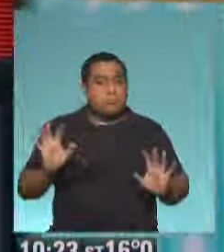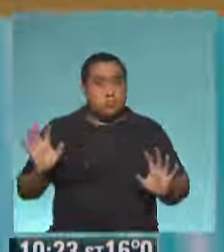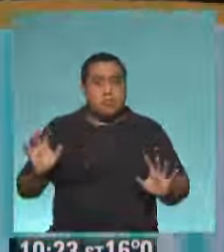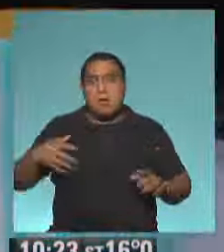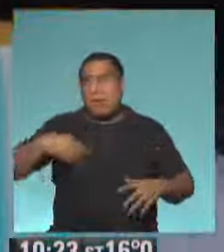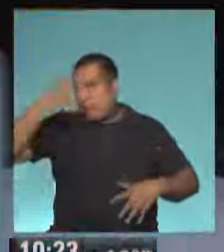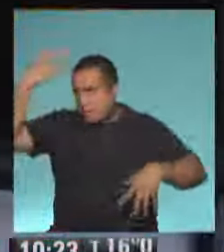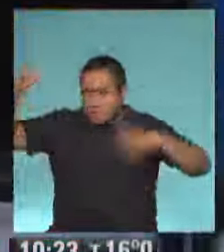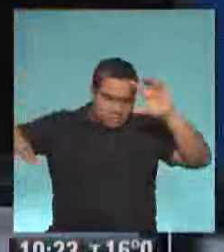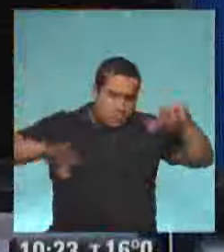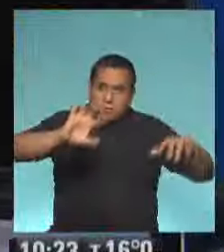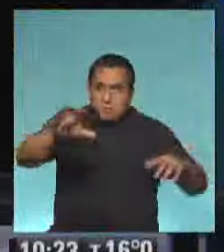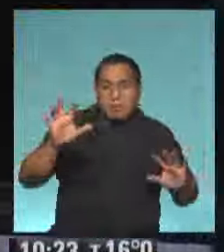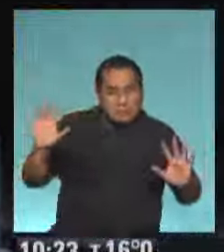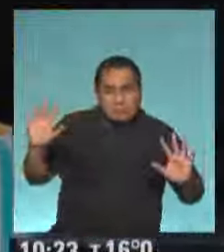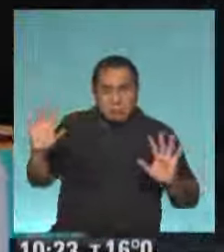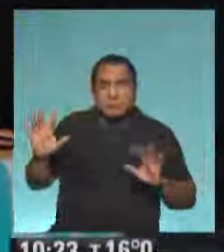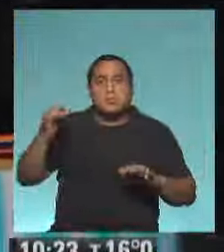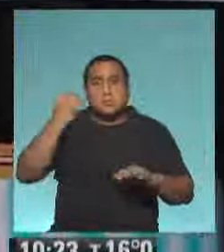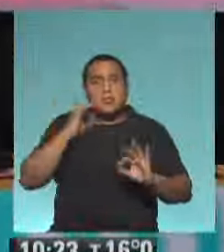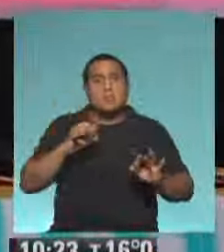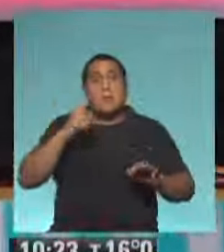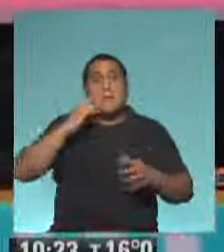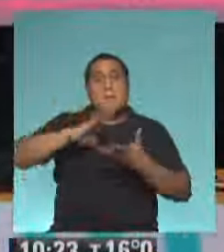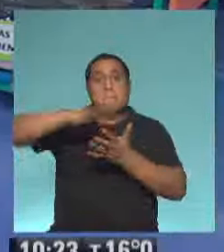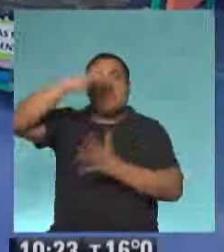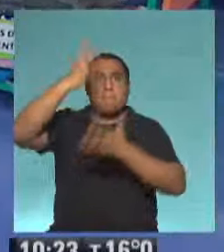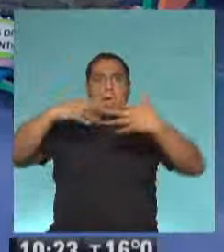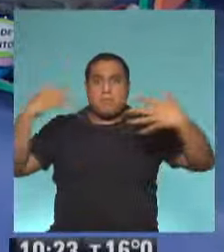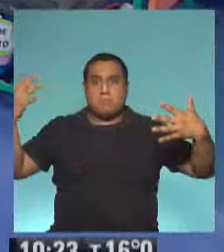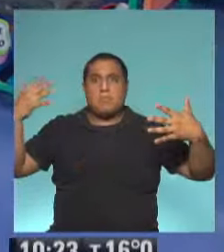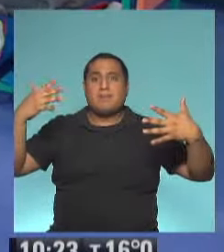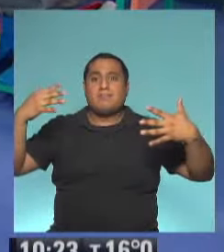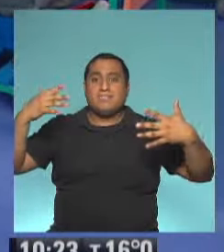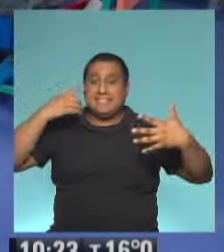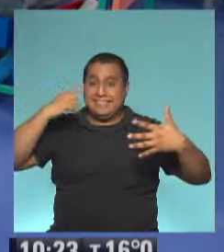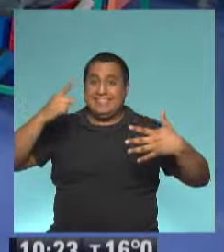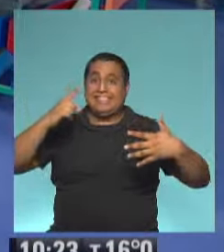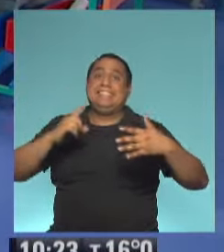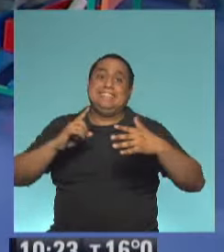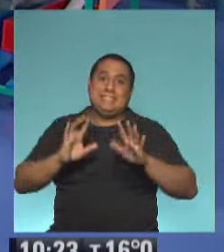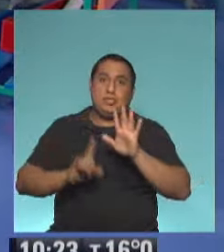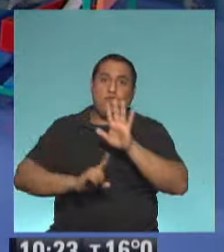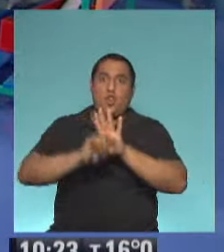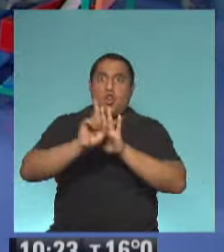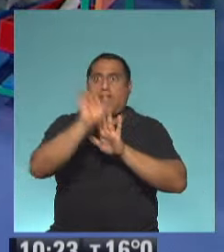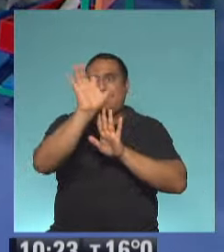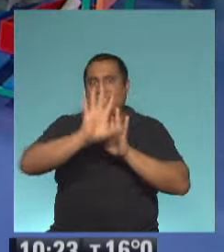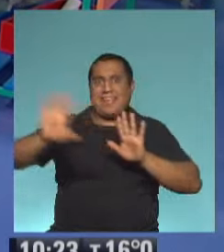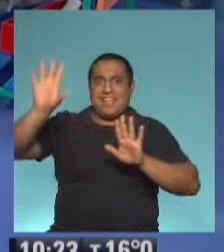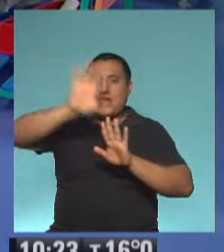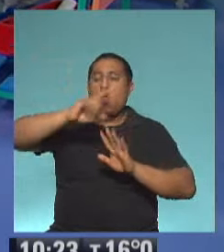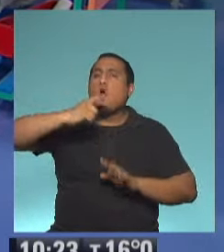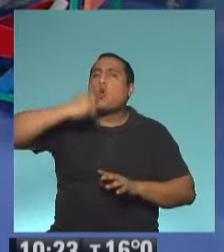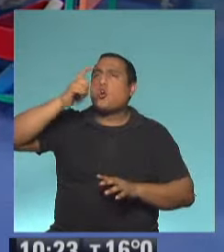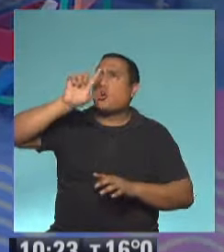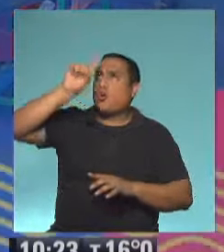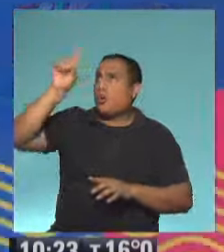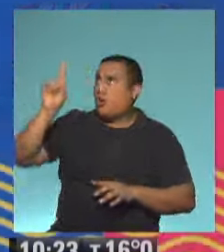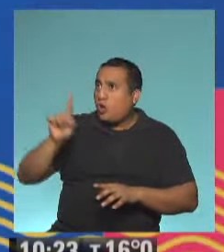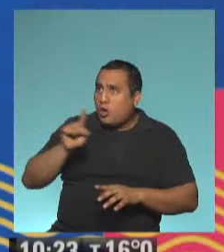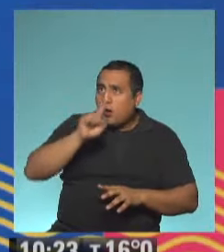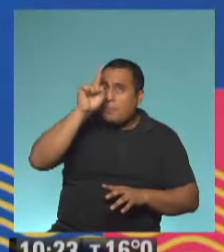Tengo mucha producción. Mucha utilería, ahí está. Muy bien. Tenemos el mapa. Ahí tenemos el mapa del noroeste. Todo eso que está en rojo representa